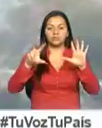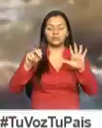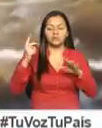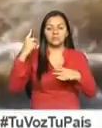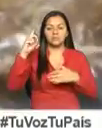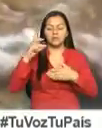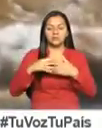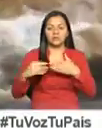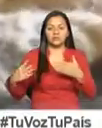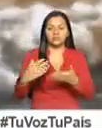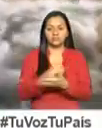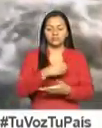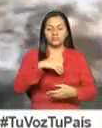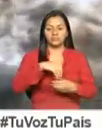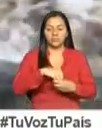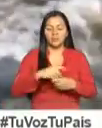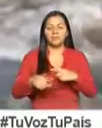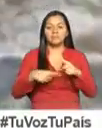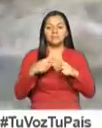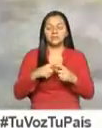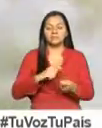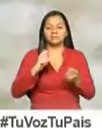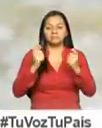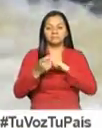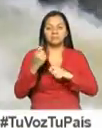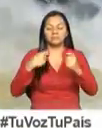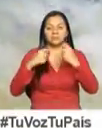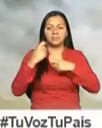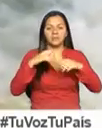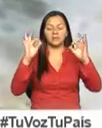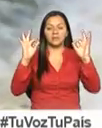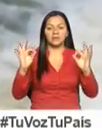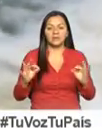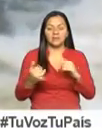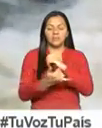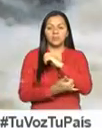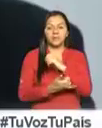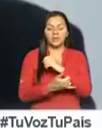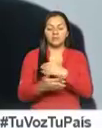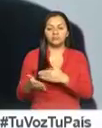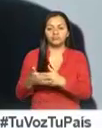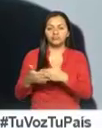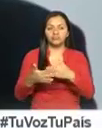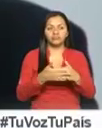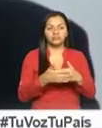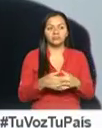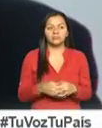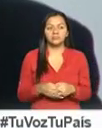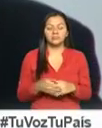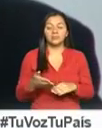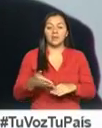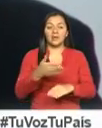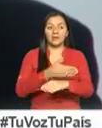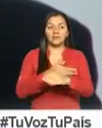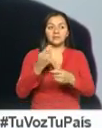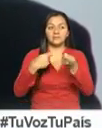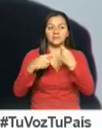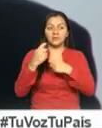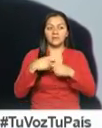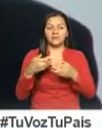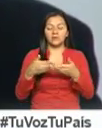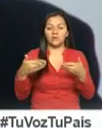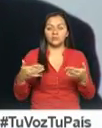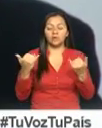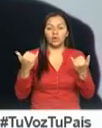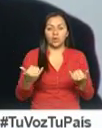millones de dólares al Estado y nos convierte en exportadores de energía a países vecinos. Antes éramos importadores de energía eléctrica, ahora